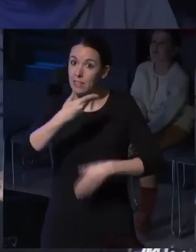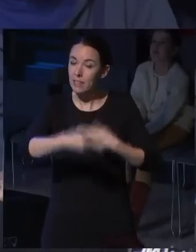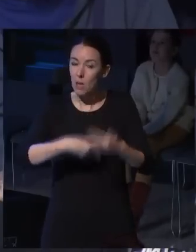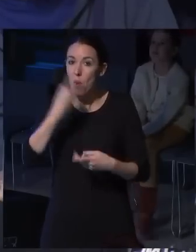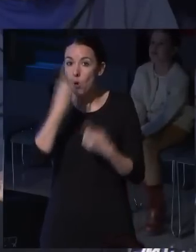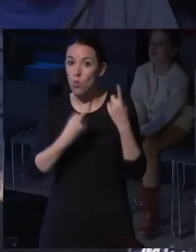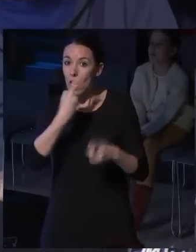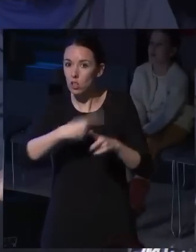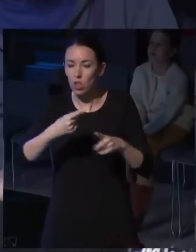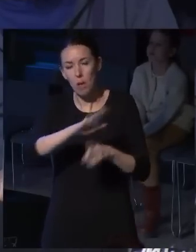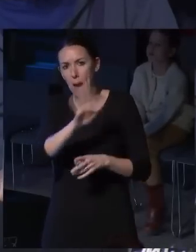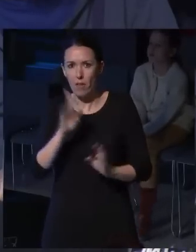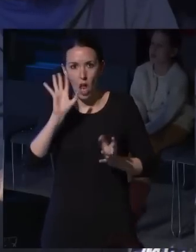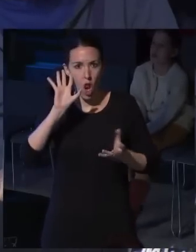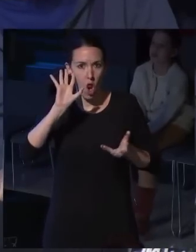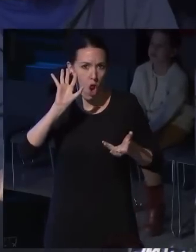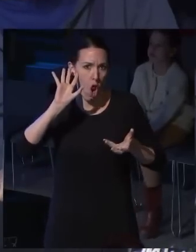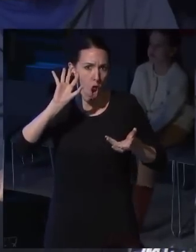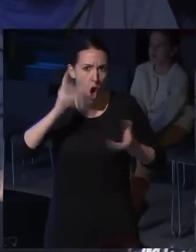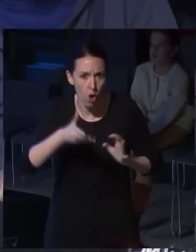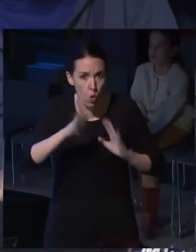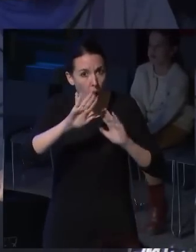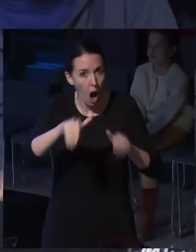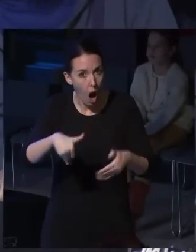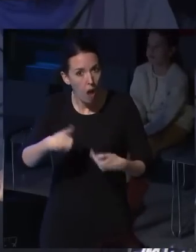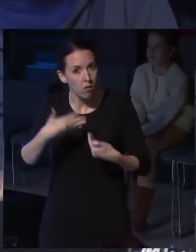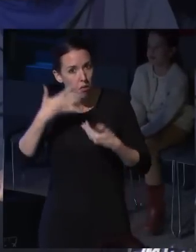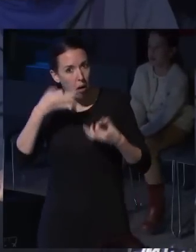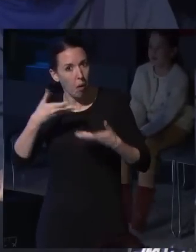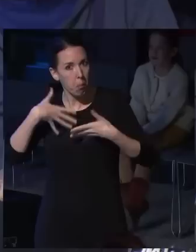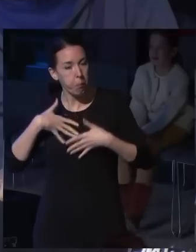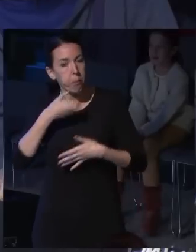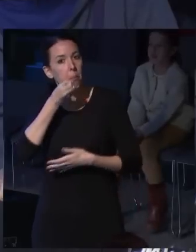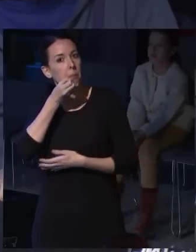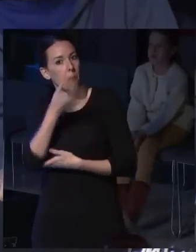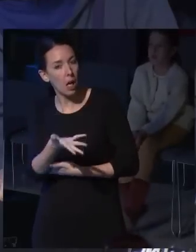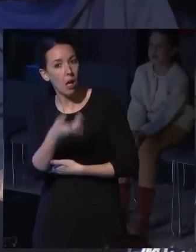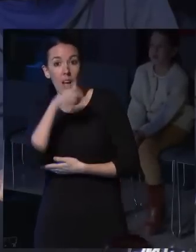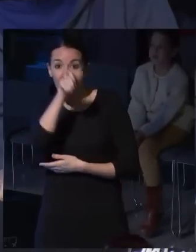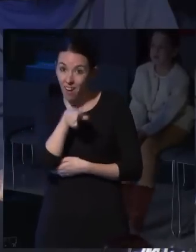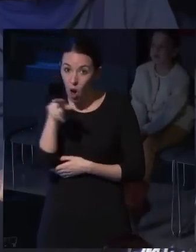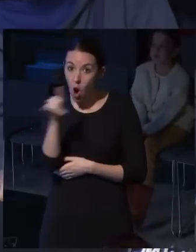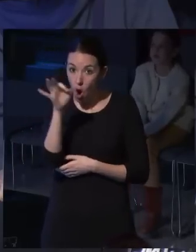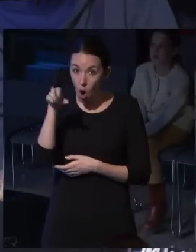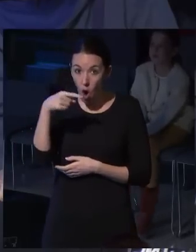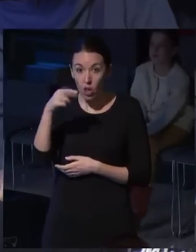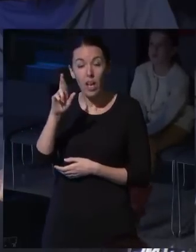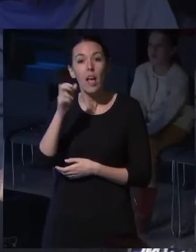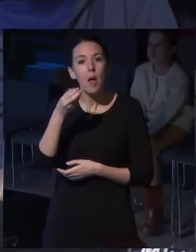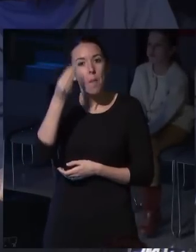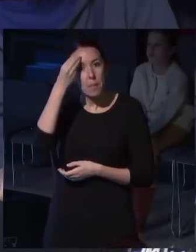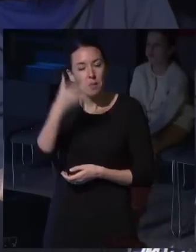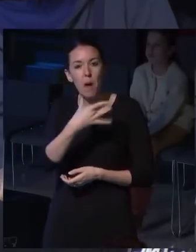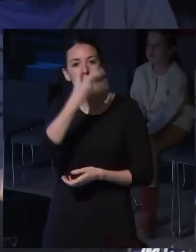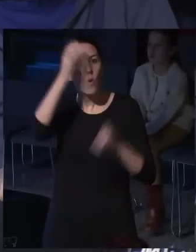que cosas que parecen una locura acaban completamente asimiladas, que él cree que hay que ser más